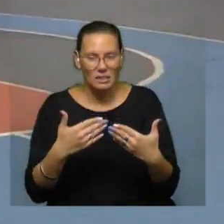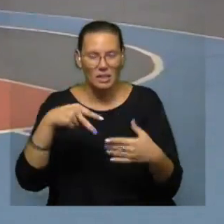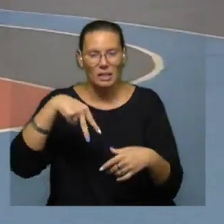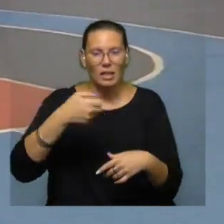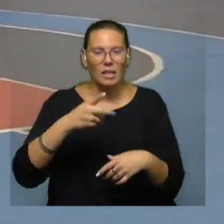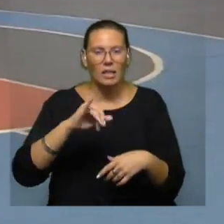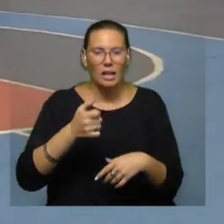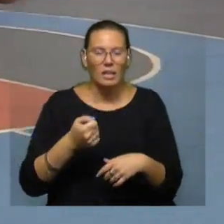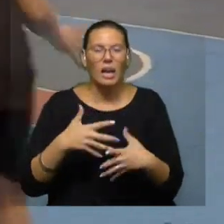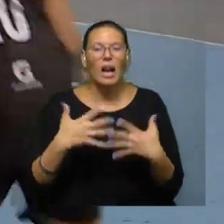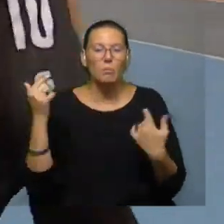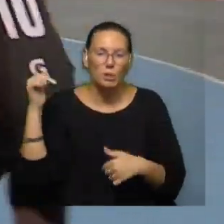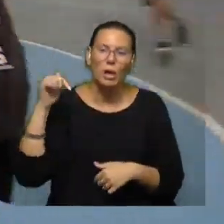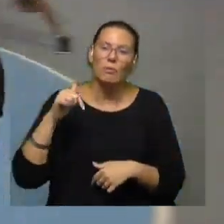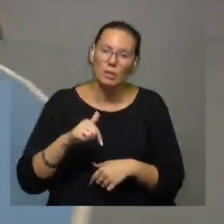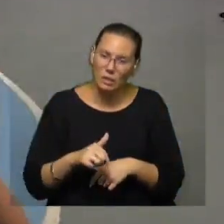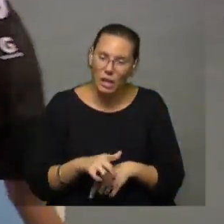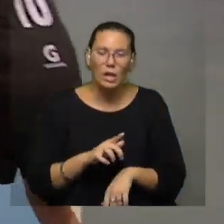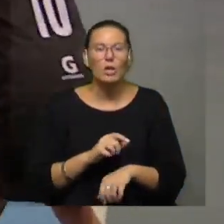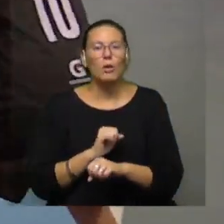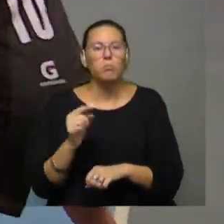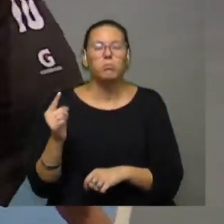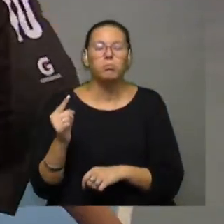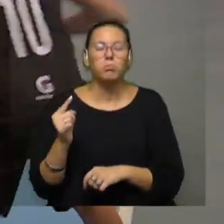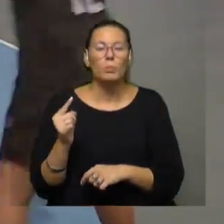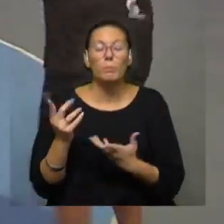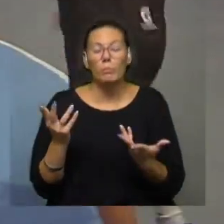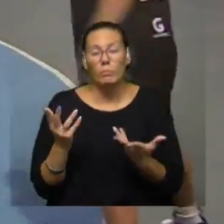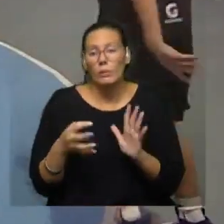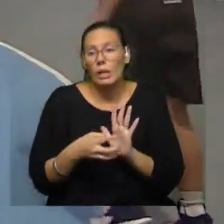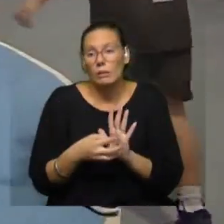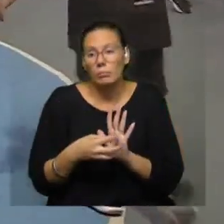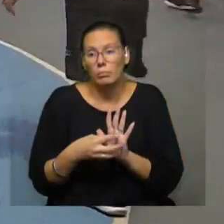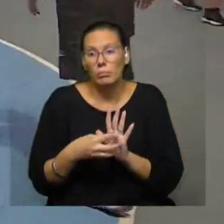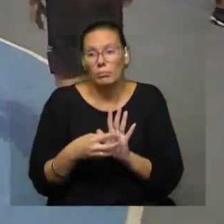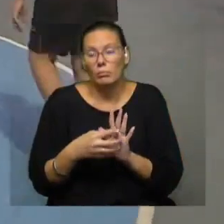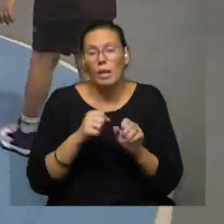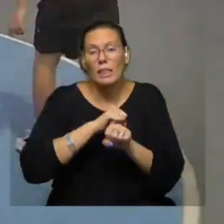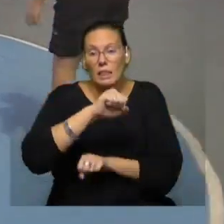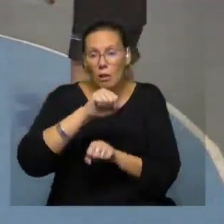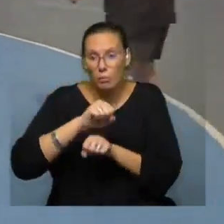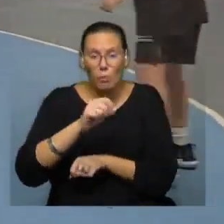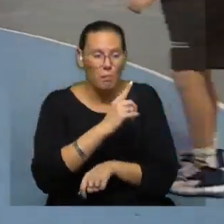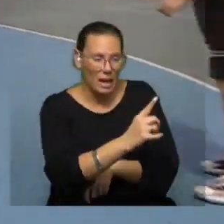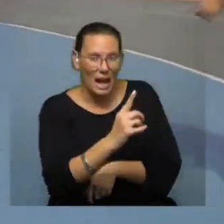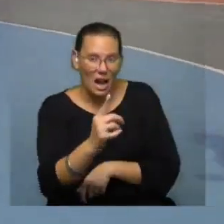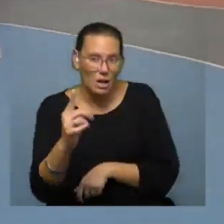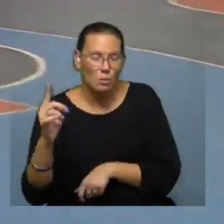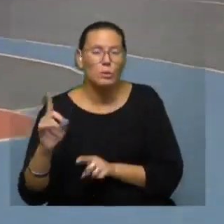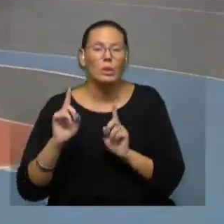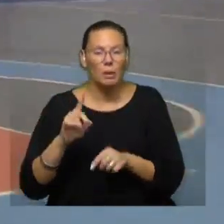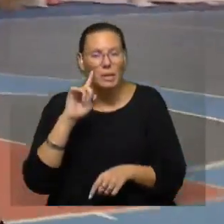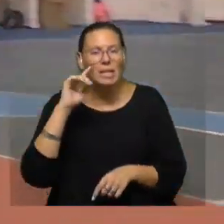y a las campeonas que vinieron y se tomaron su tiempo. Y bueno, eso, simbólicamente, diplomas para cada chico, también